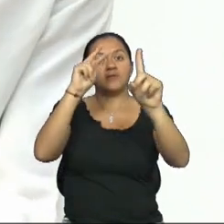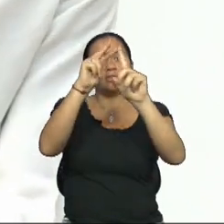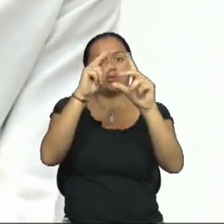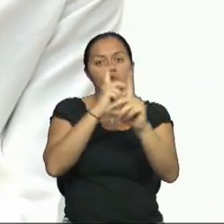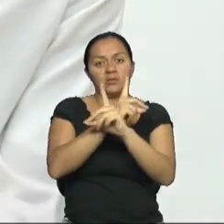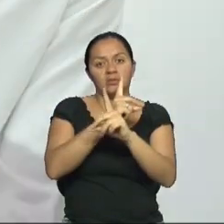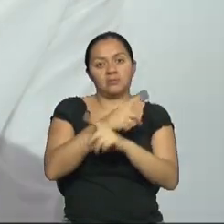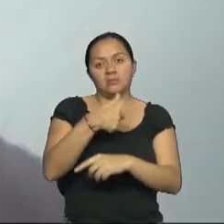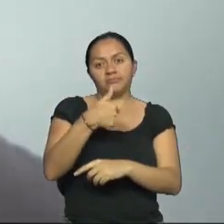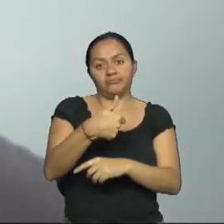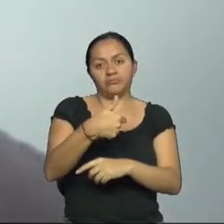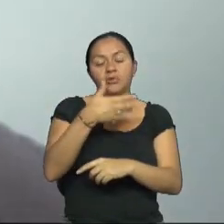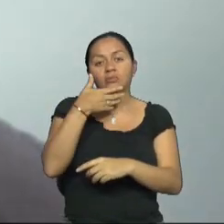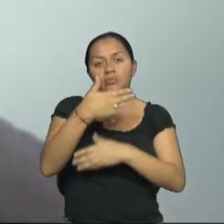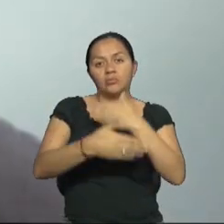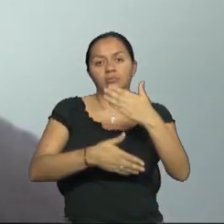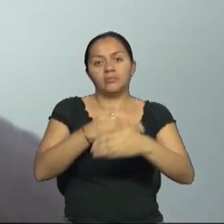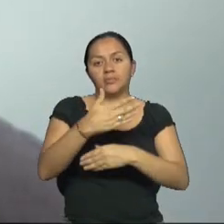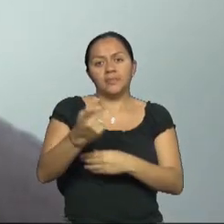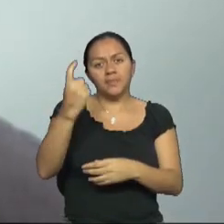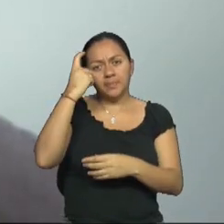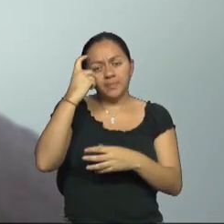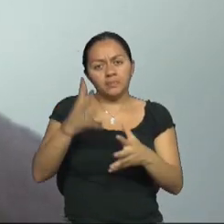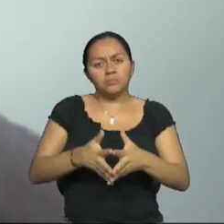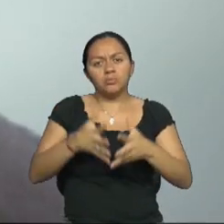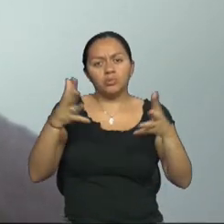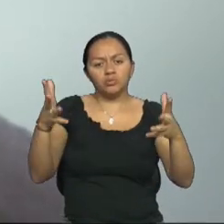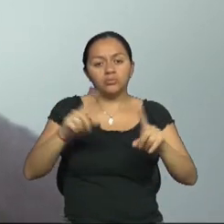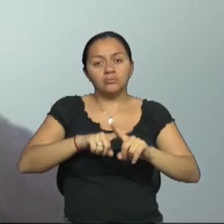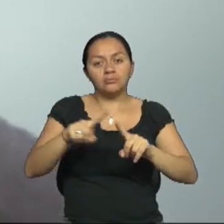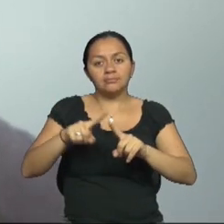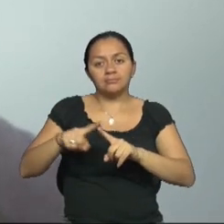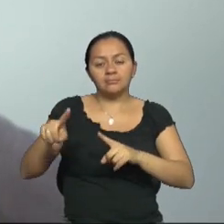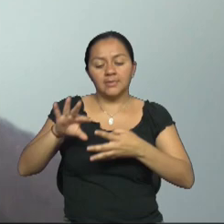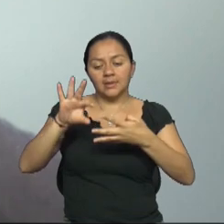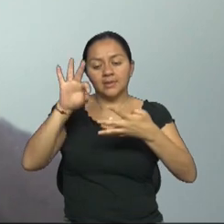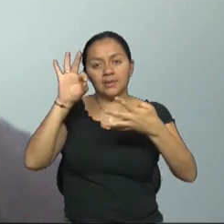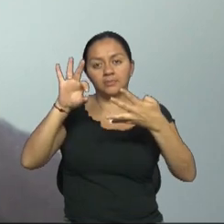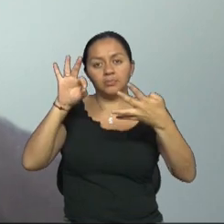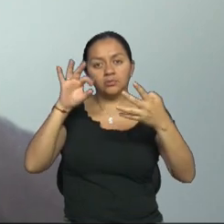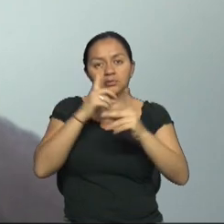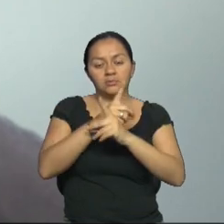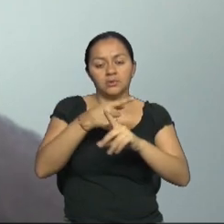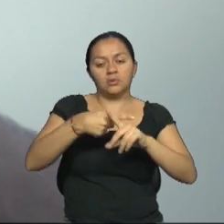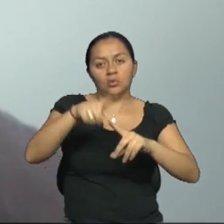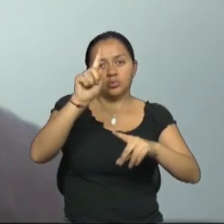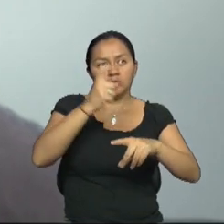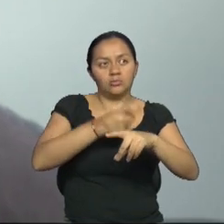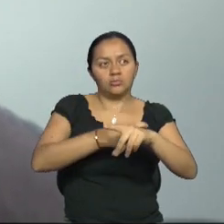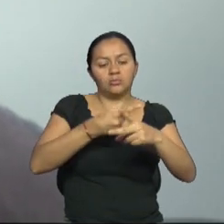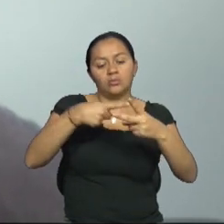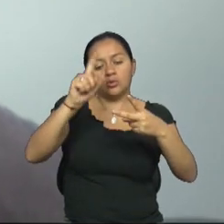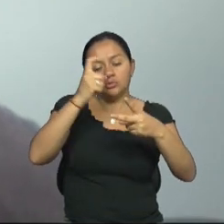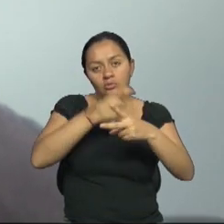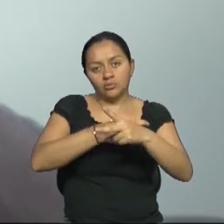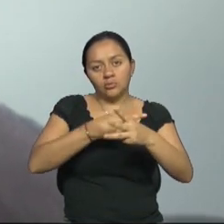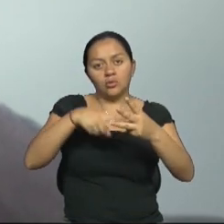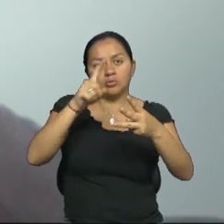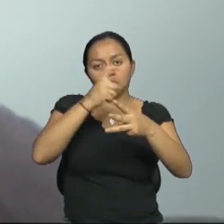todavía. Tenemos a pensar mucho en los distintos tipos de discapacidad. Desde la Organización Mundial de la Salud